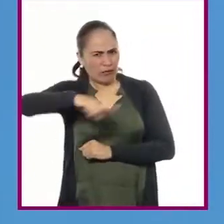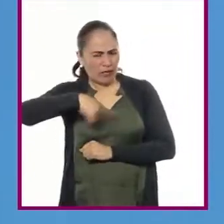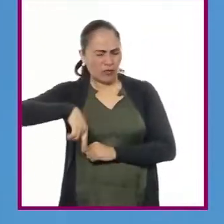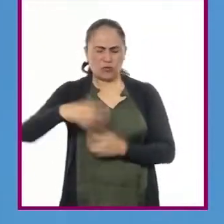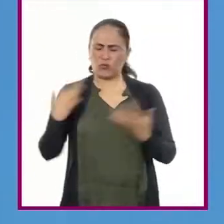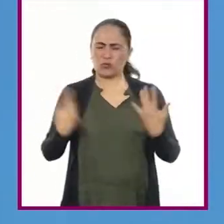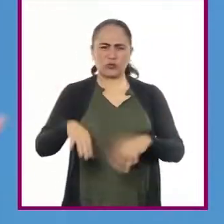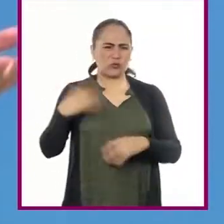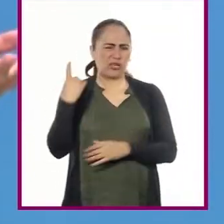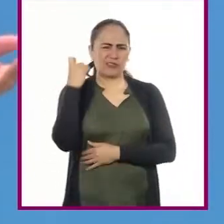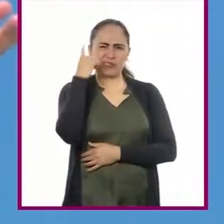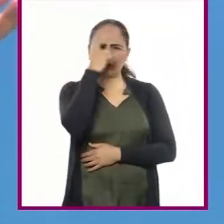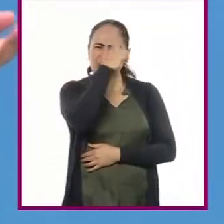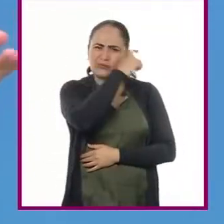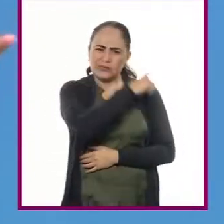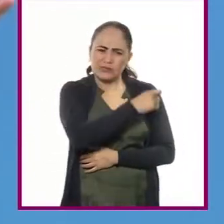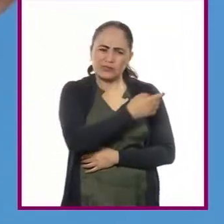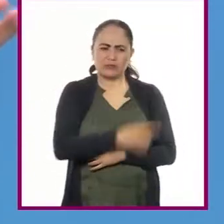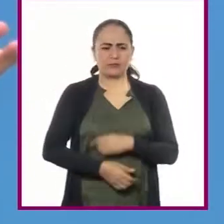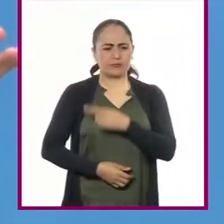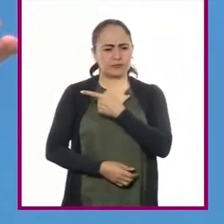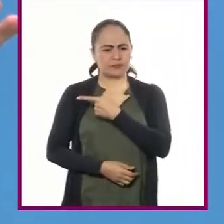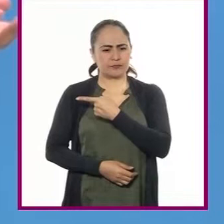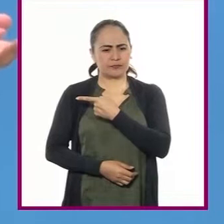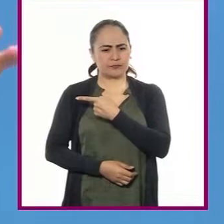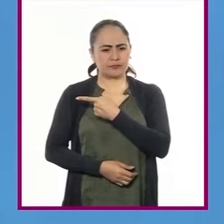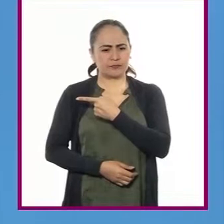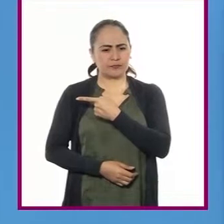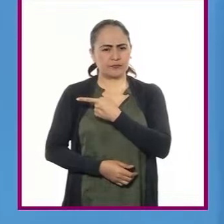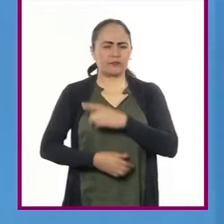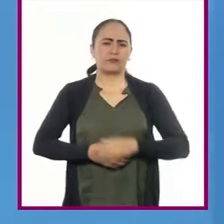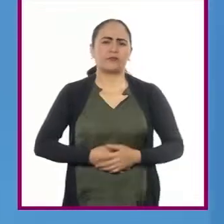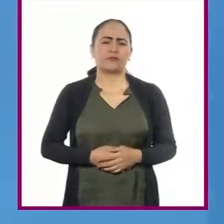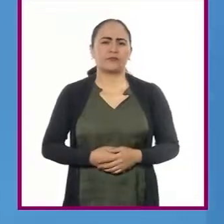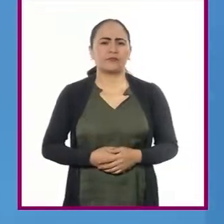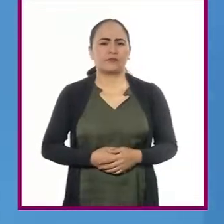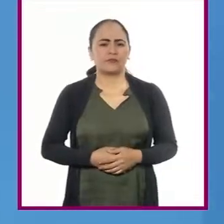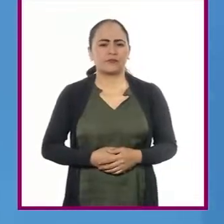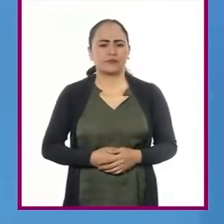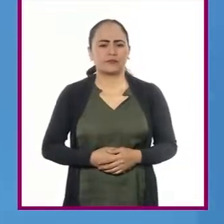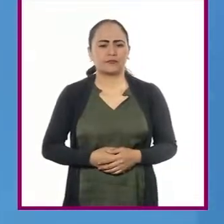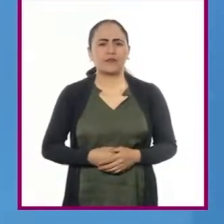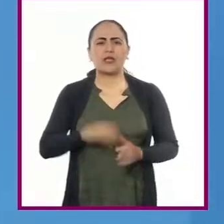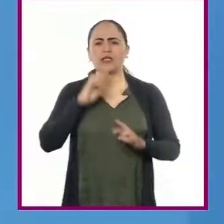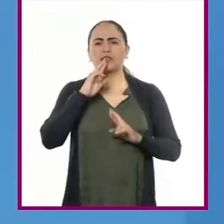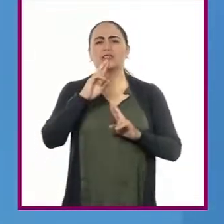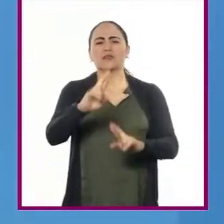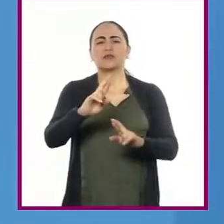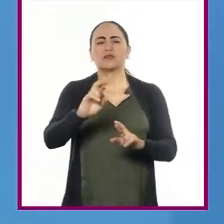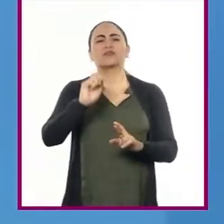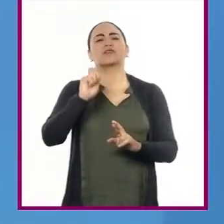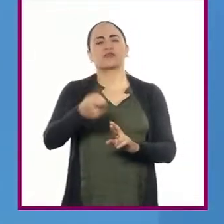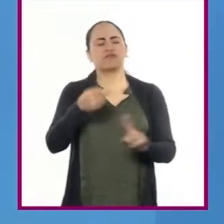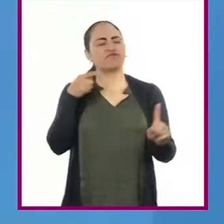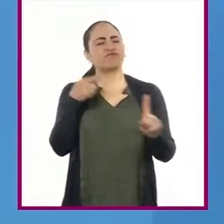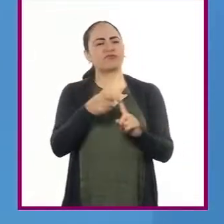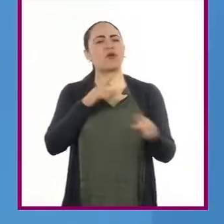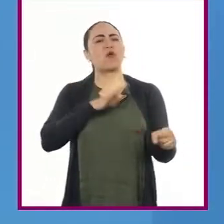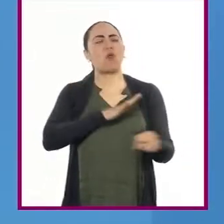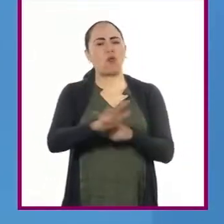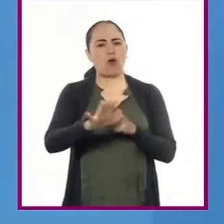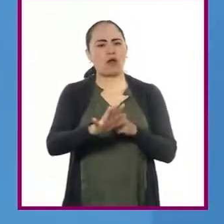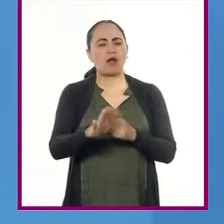muy grande. ¿Cómo organizar a la sociedad del nuevo reino? La respuesta a la que llegaron fue